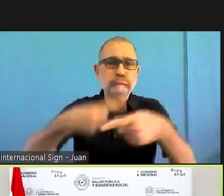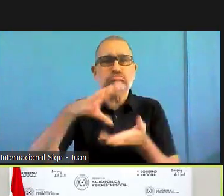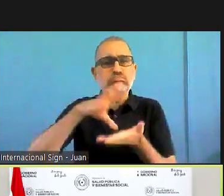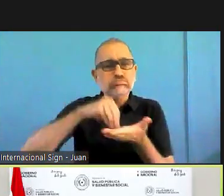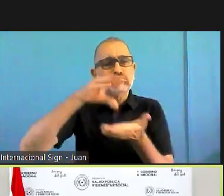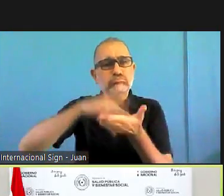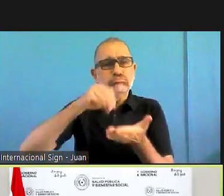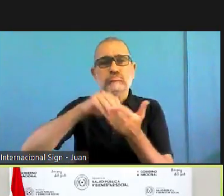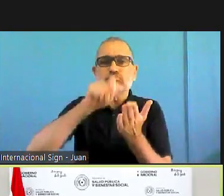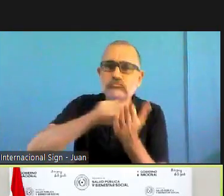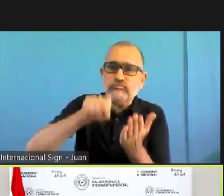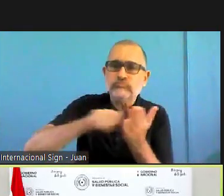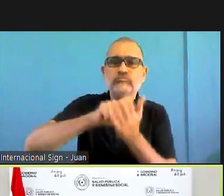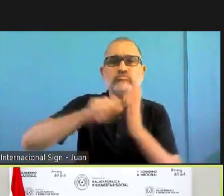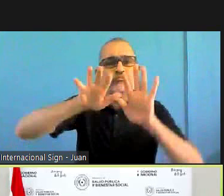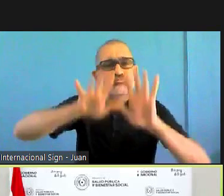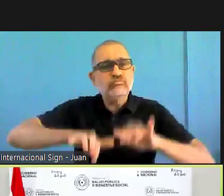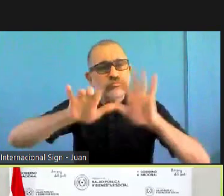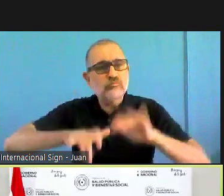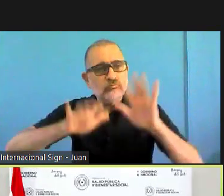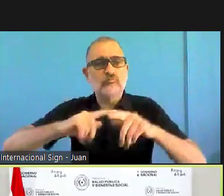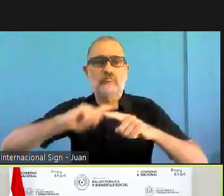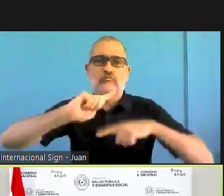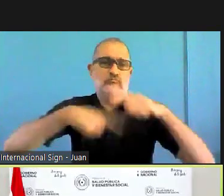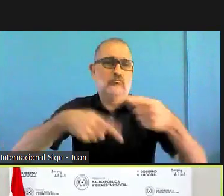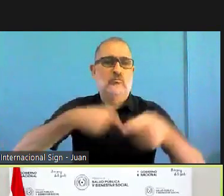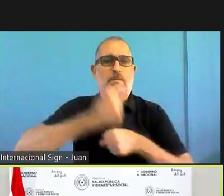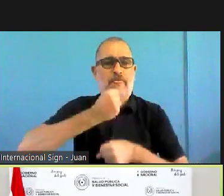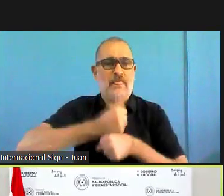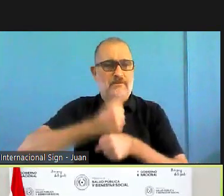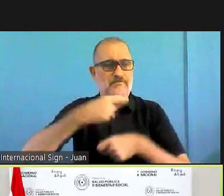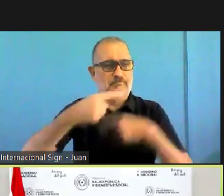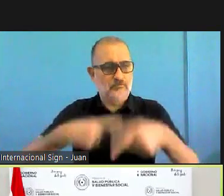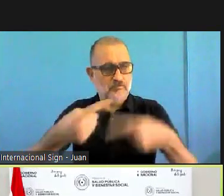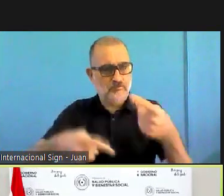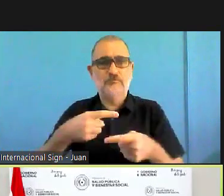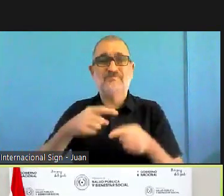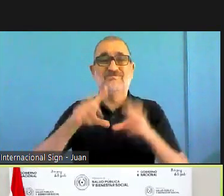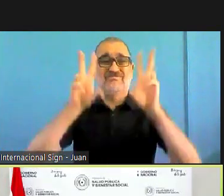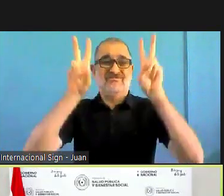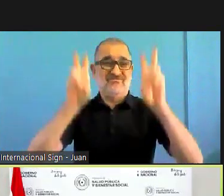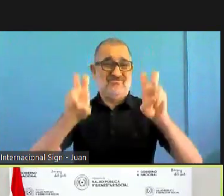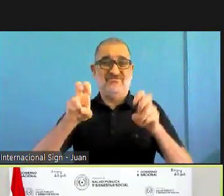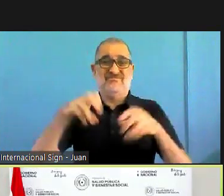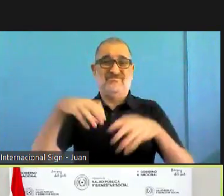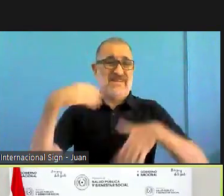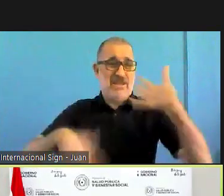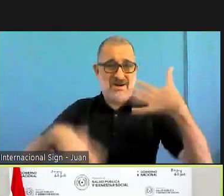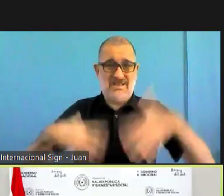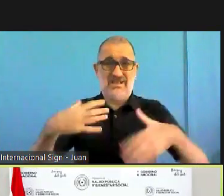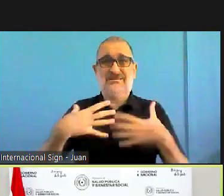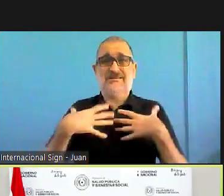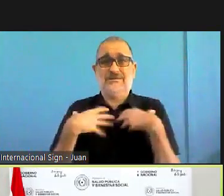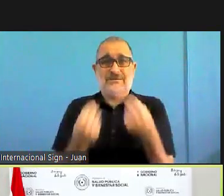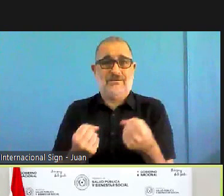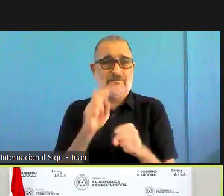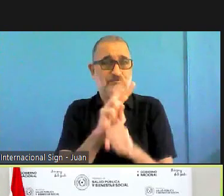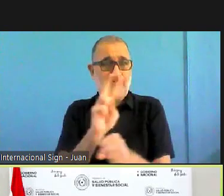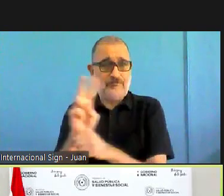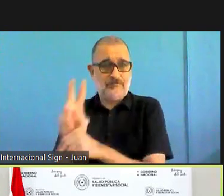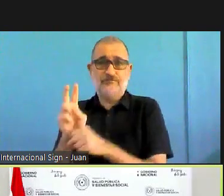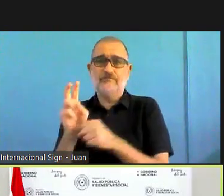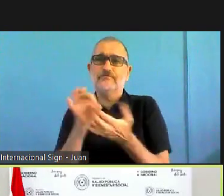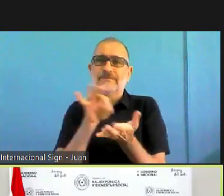la que el sistema, la atención médica se orienta y